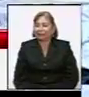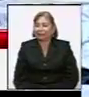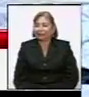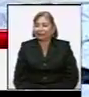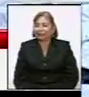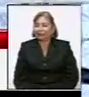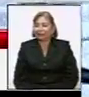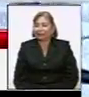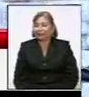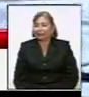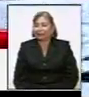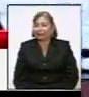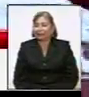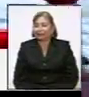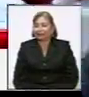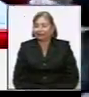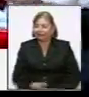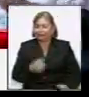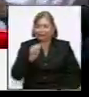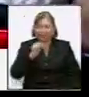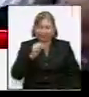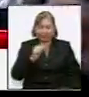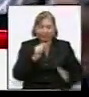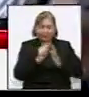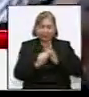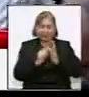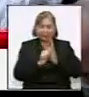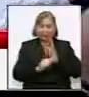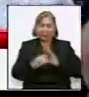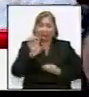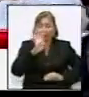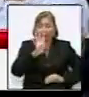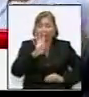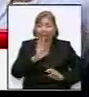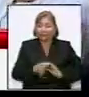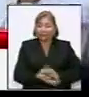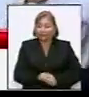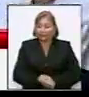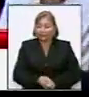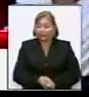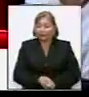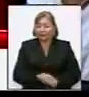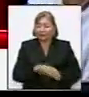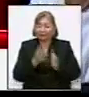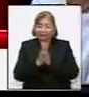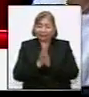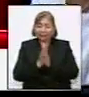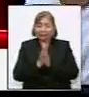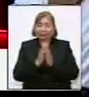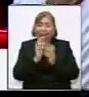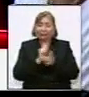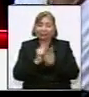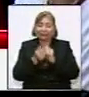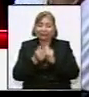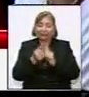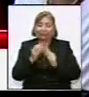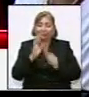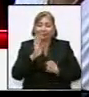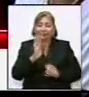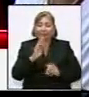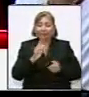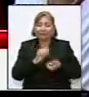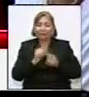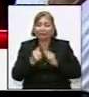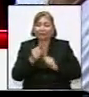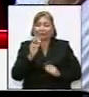gracias presidente presidente si en el artículo 4 se ha pedido tanto en el camión inciso 4 como